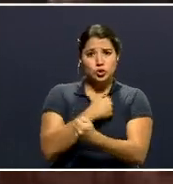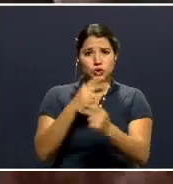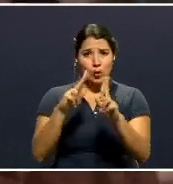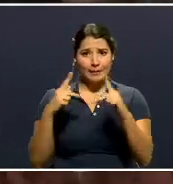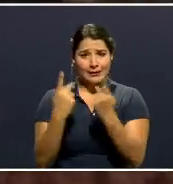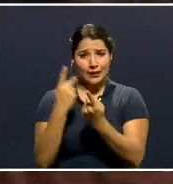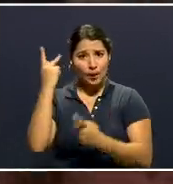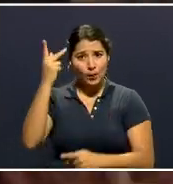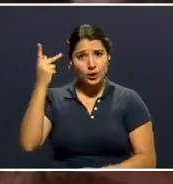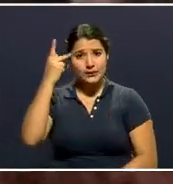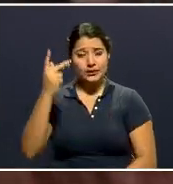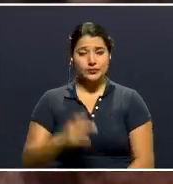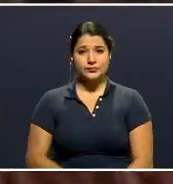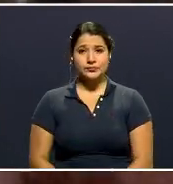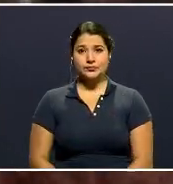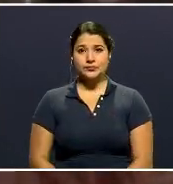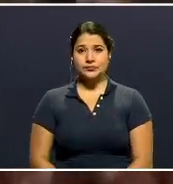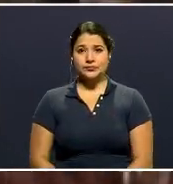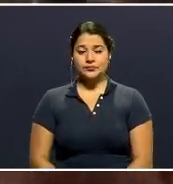político,